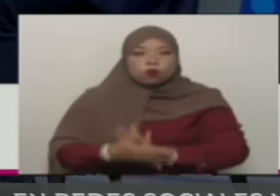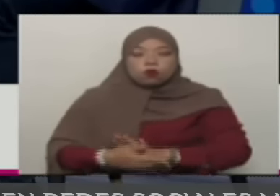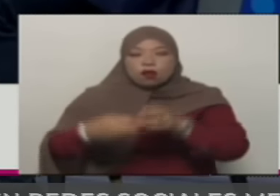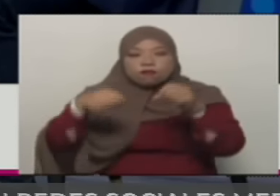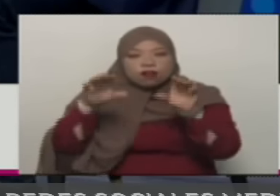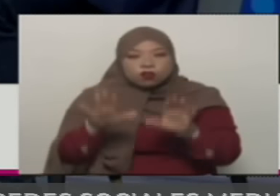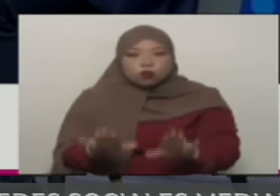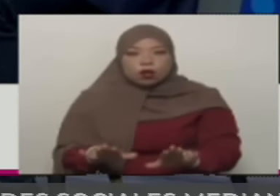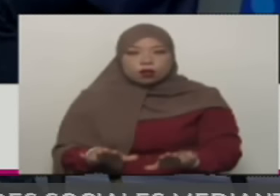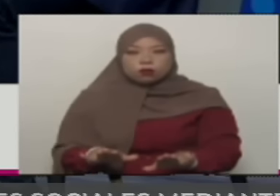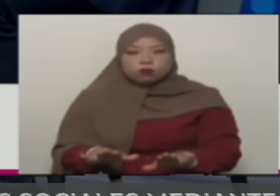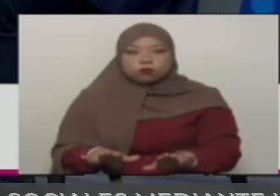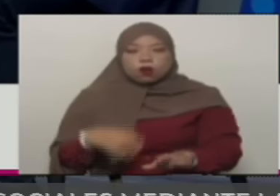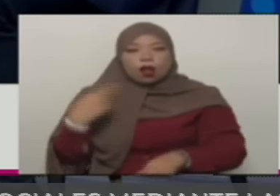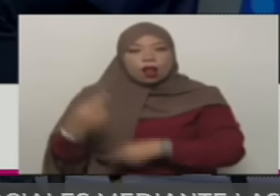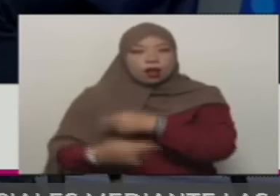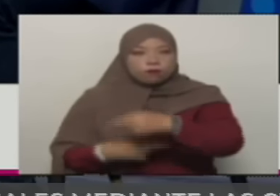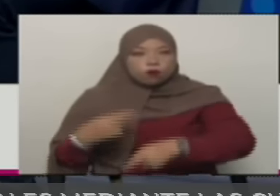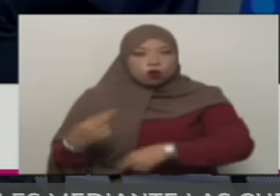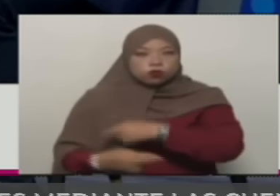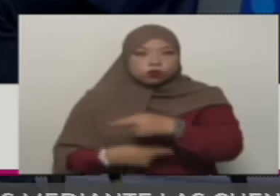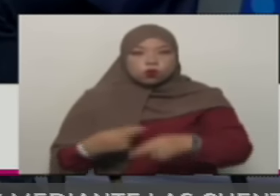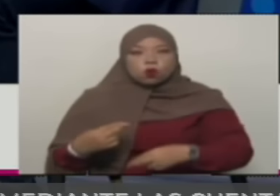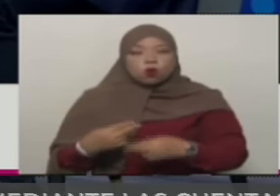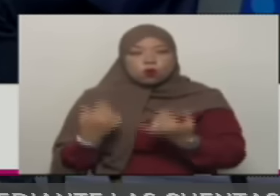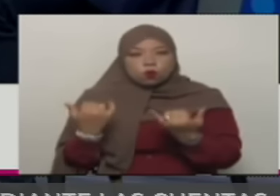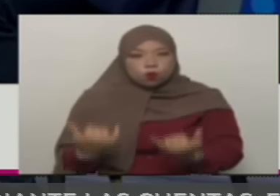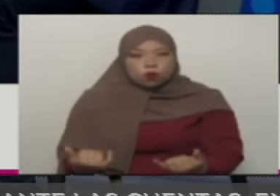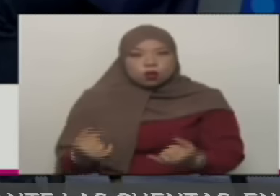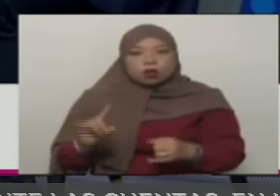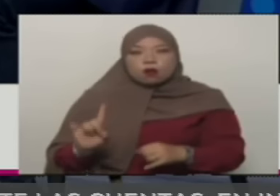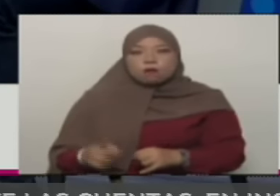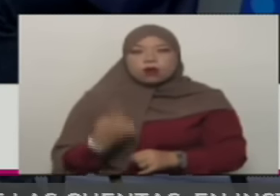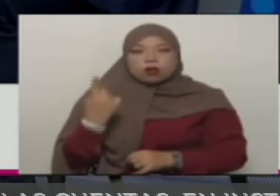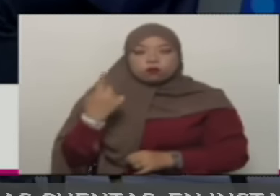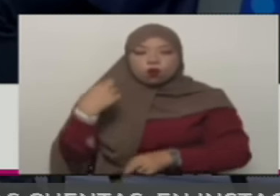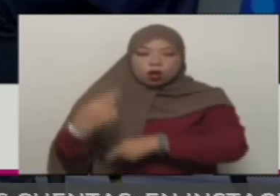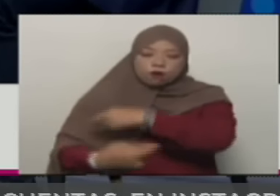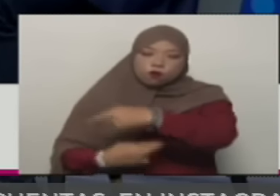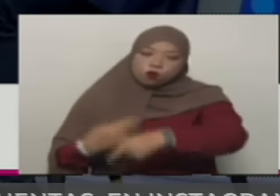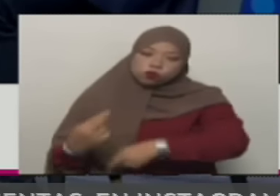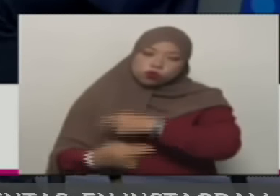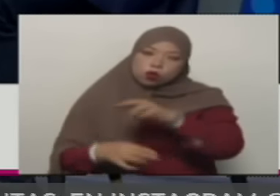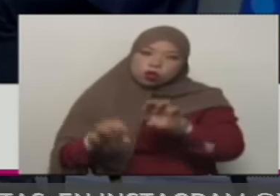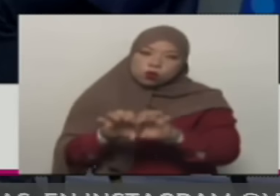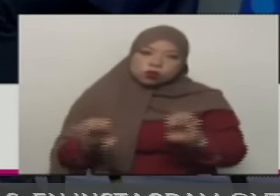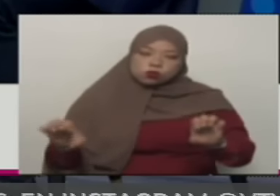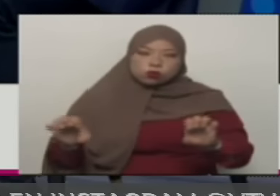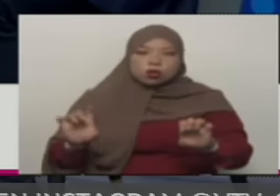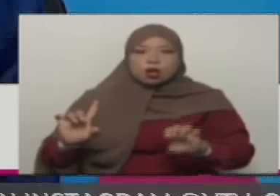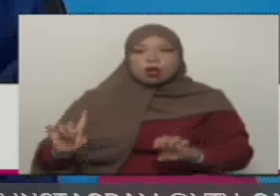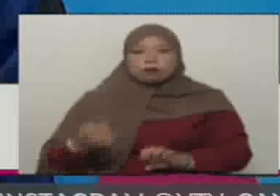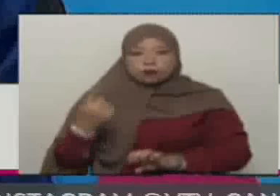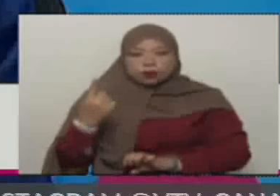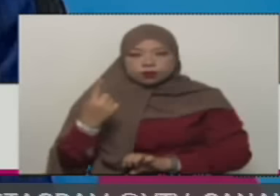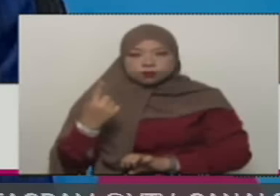abandonada. La revolución ha hecho una primera fase de una revolución educativa. Una primera